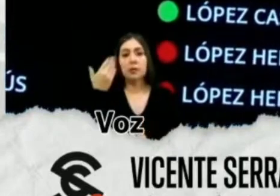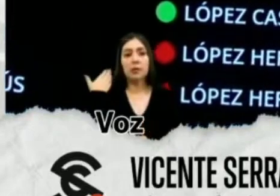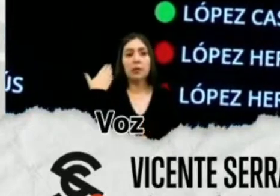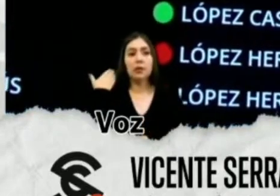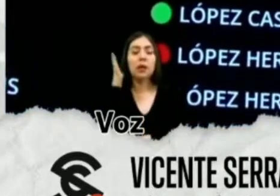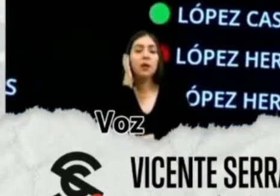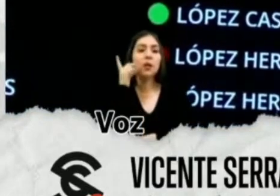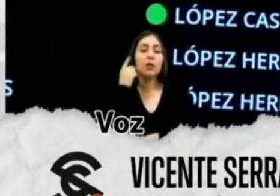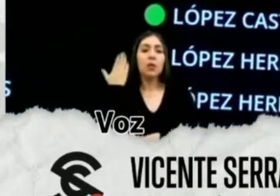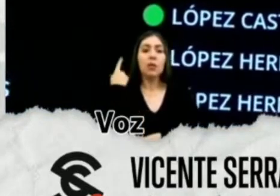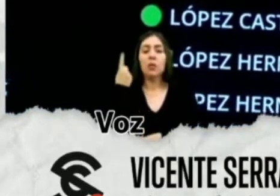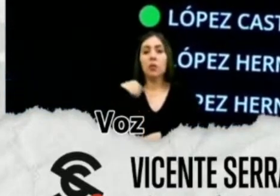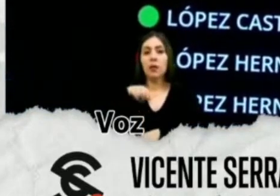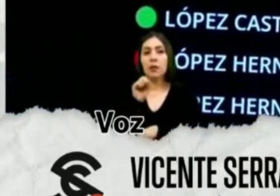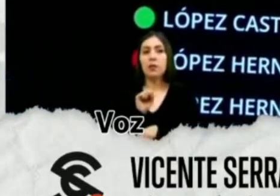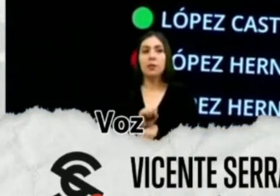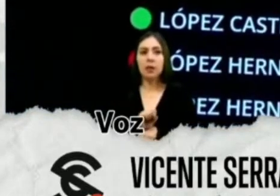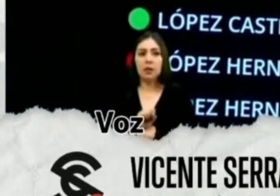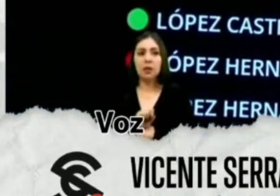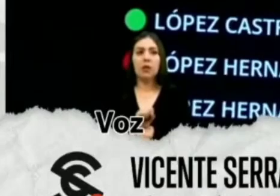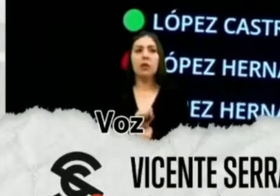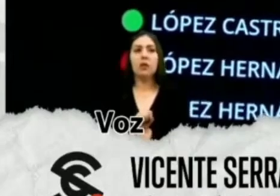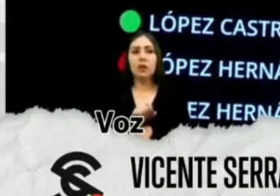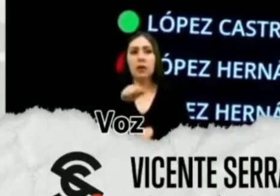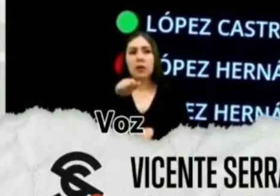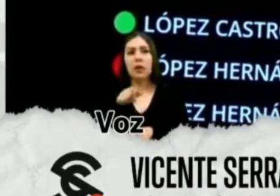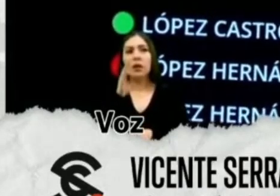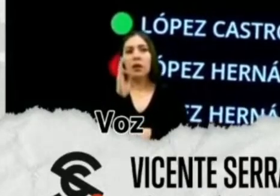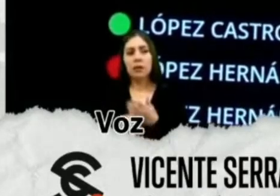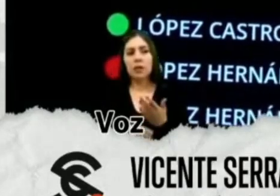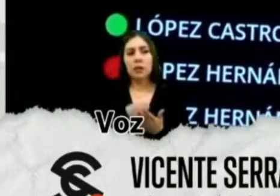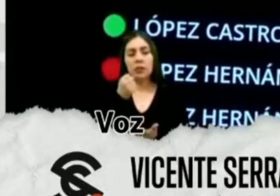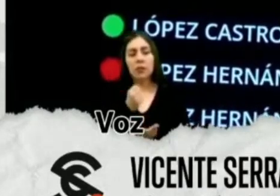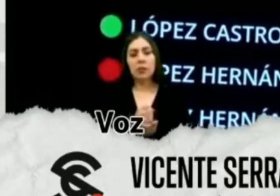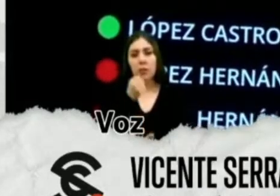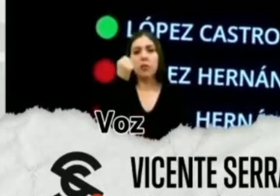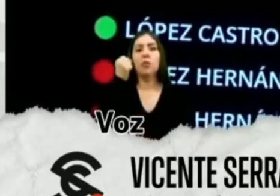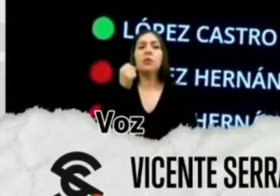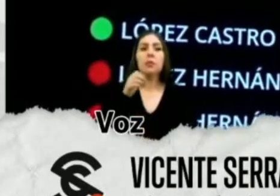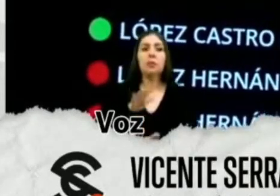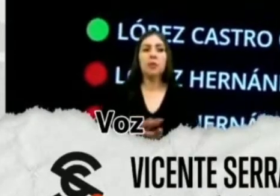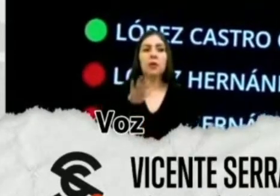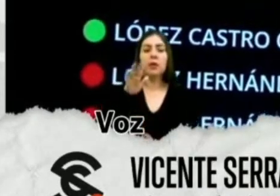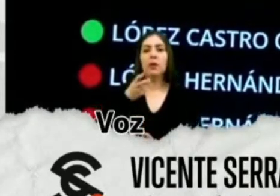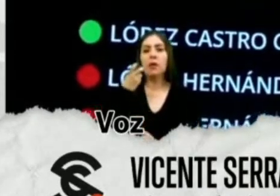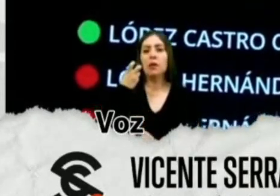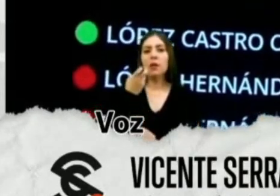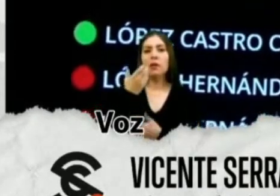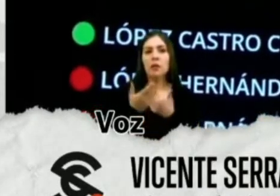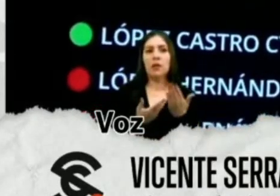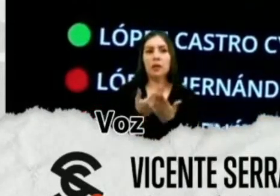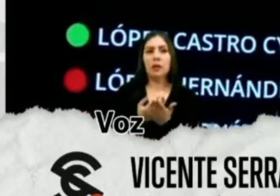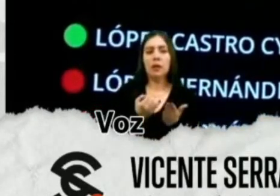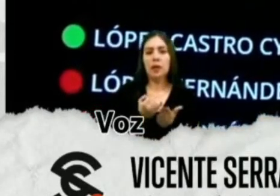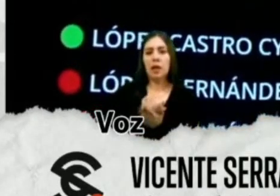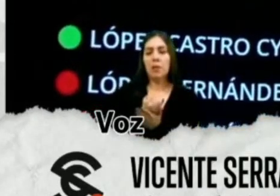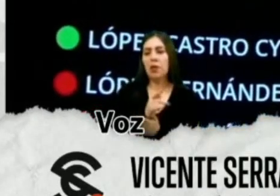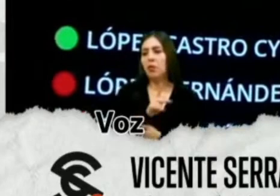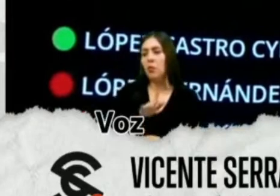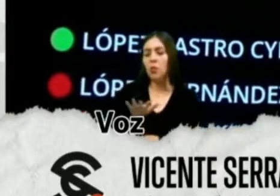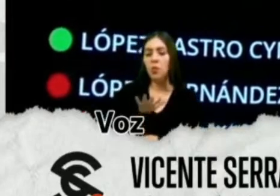esos términos, con esta votación de la mayoría que dice que no a un pedido de